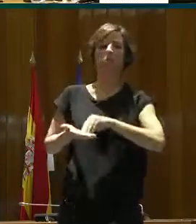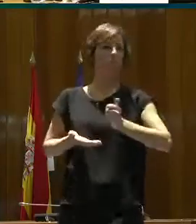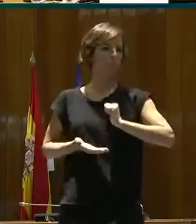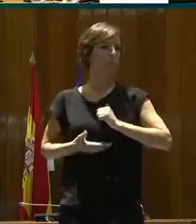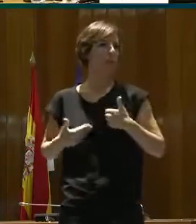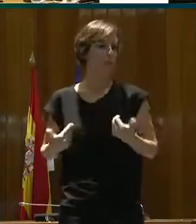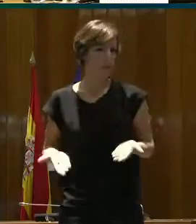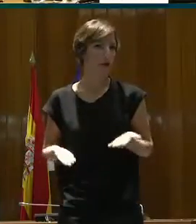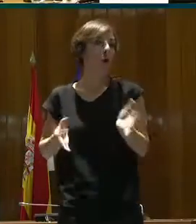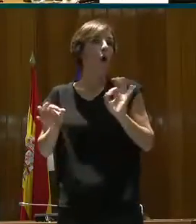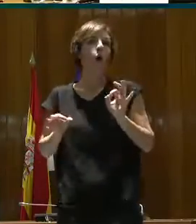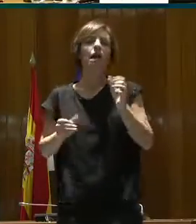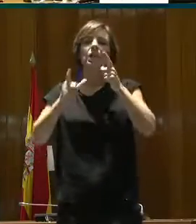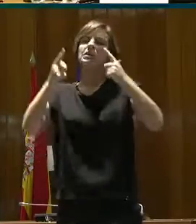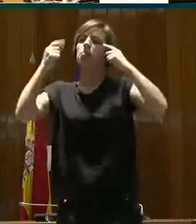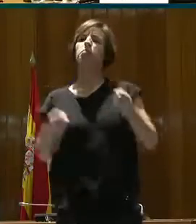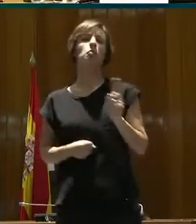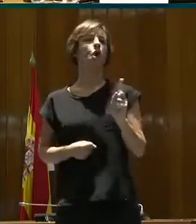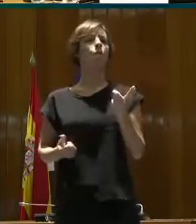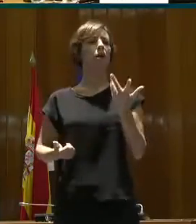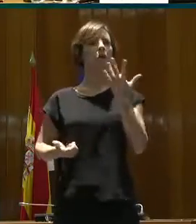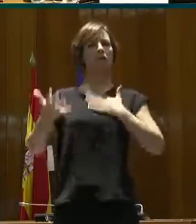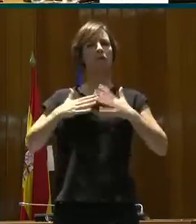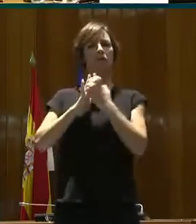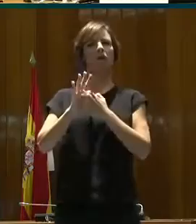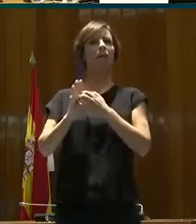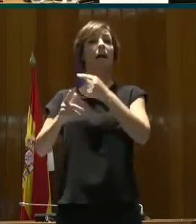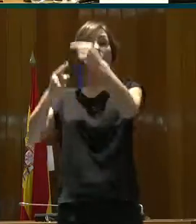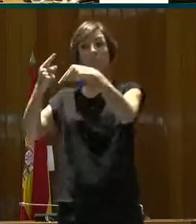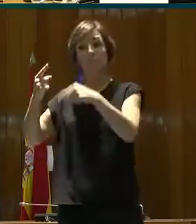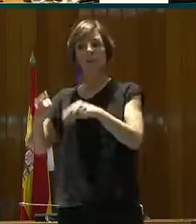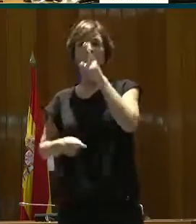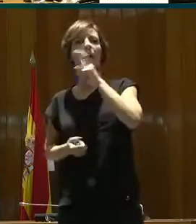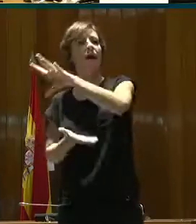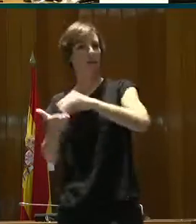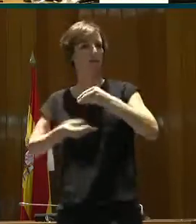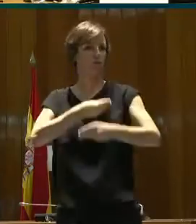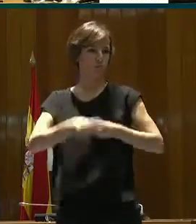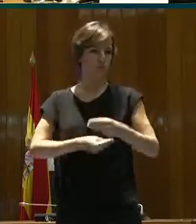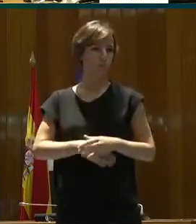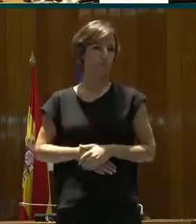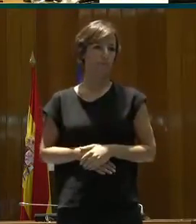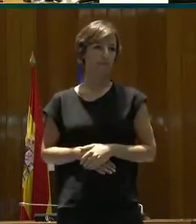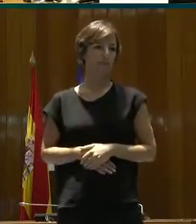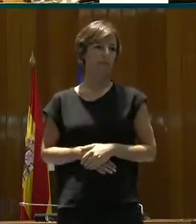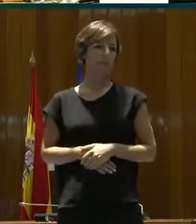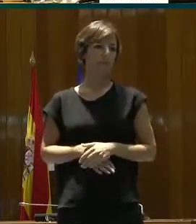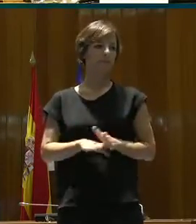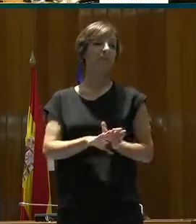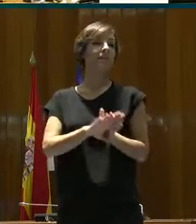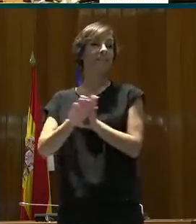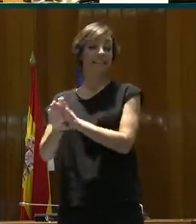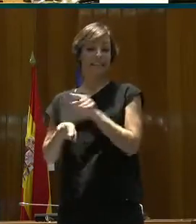persona con conocimientos de gramática. Por otro lado, tenemos el manual, que